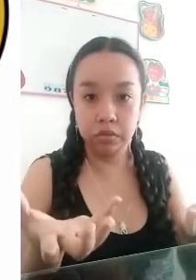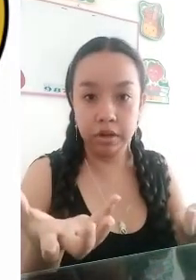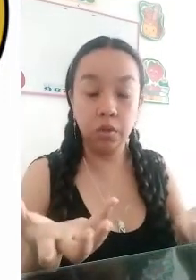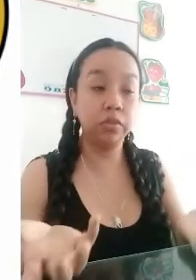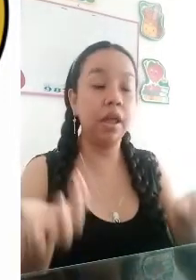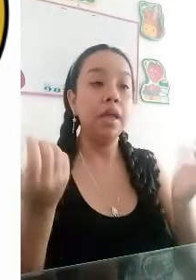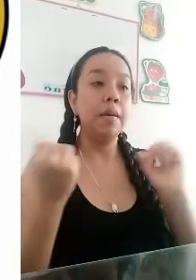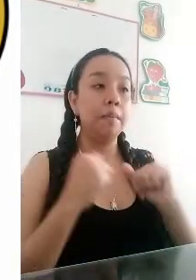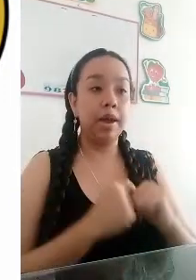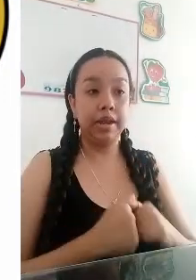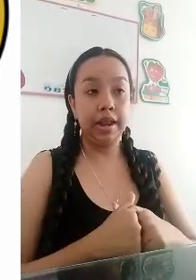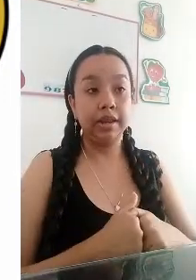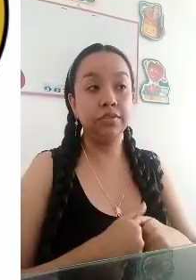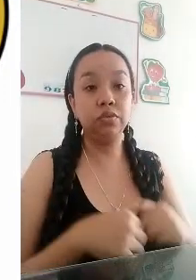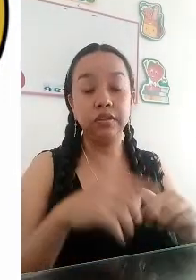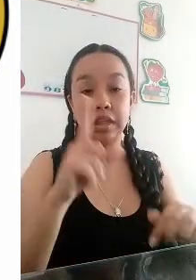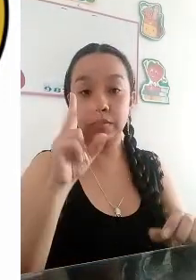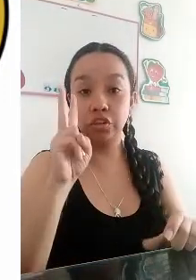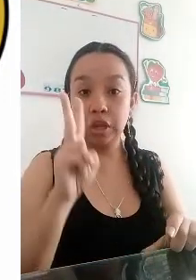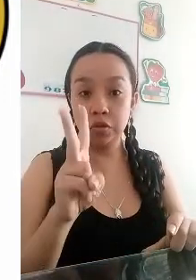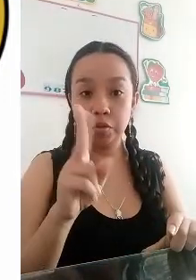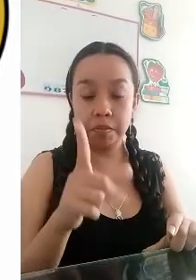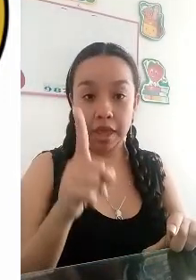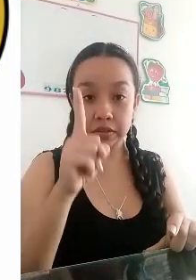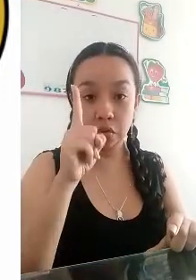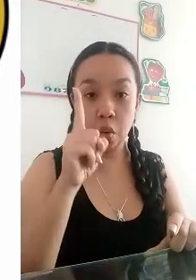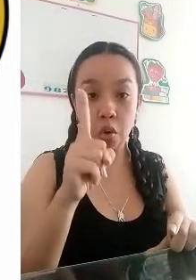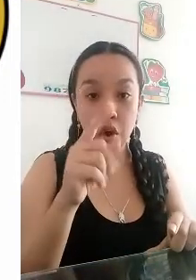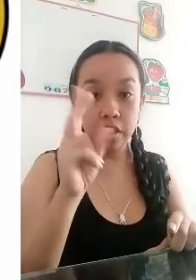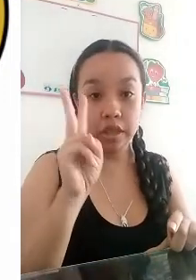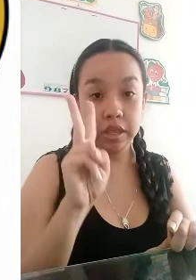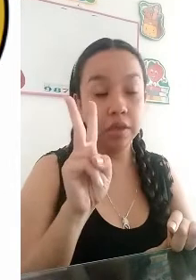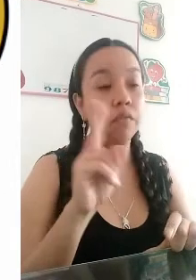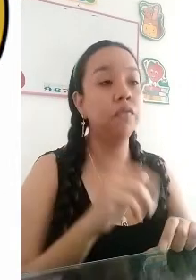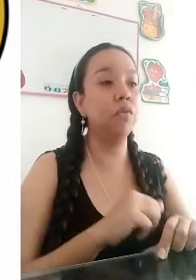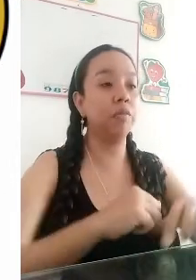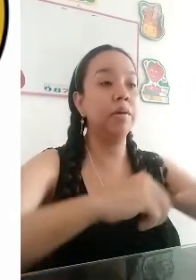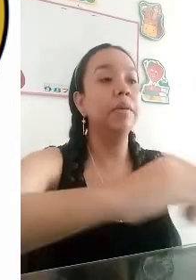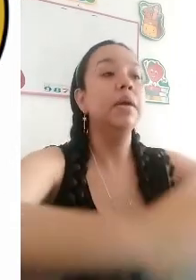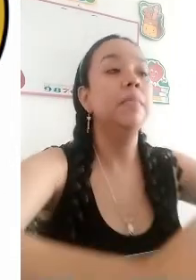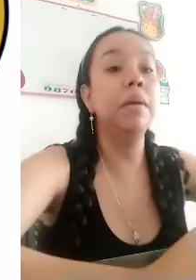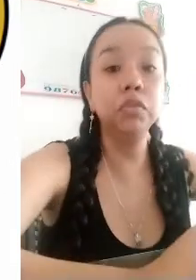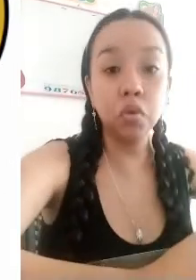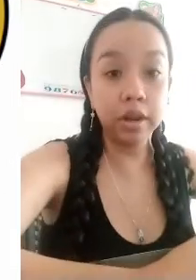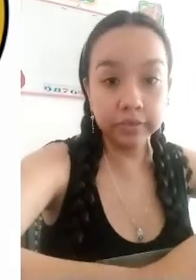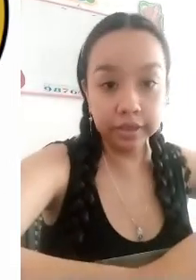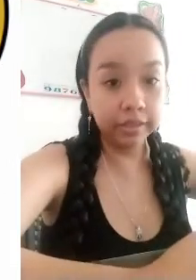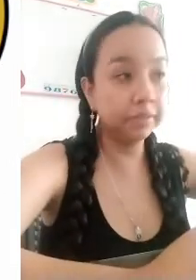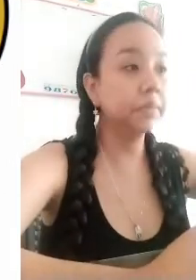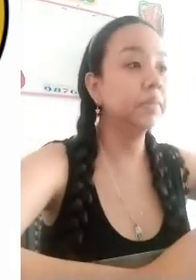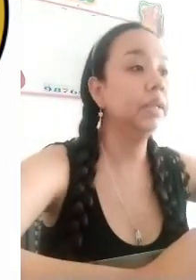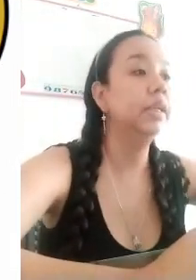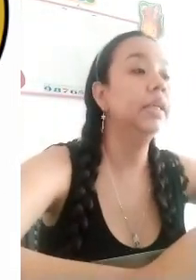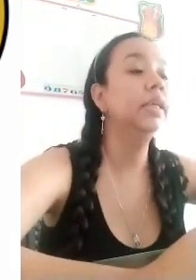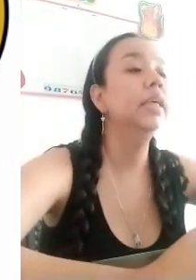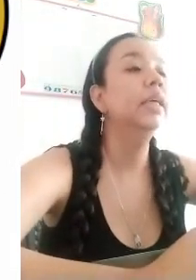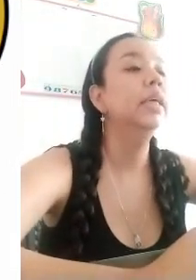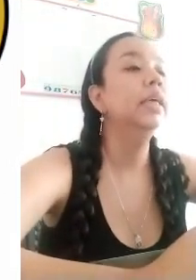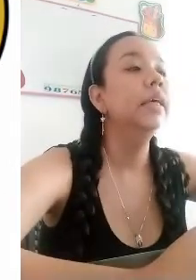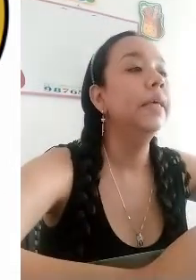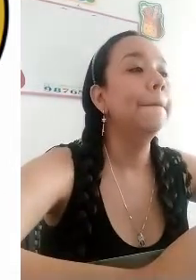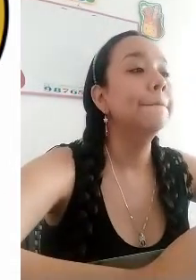vamos a encontrar de otra manera. ¿Listo? Entonces, tenemos ya dos propiedades, color y forma. Vamos con las siguientes.